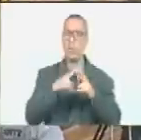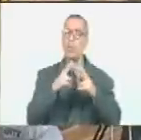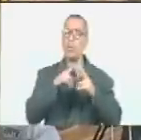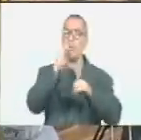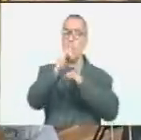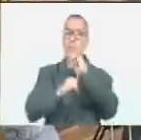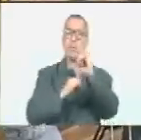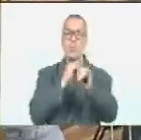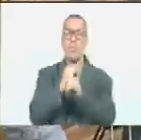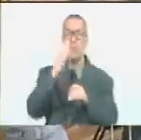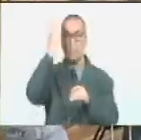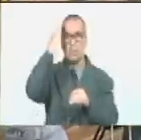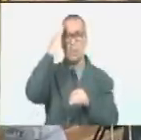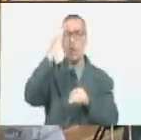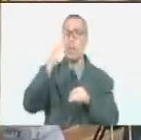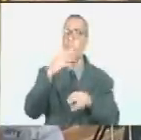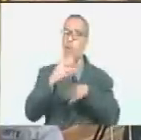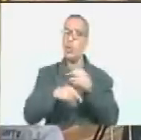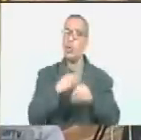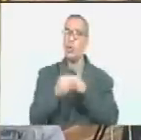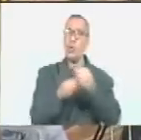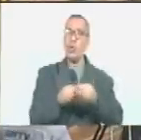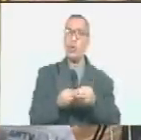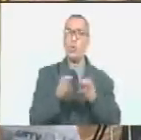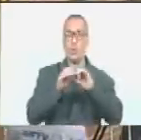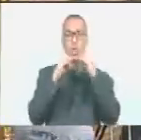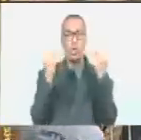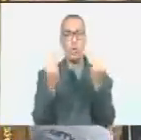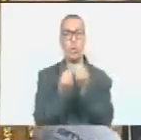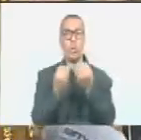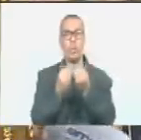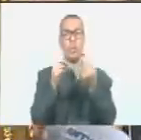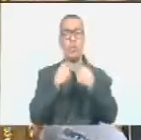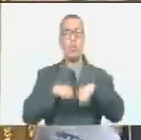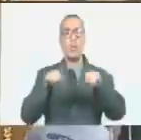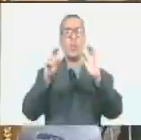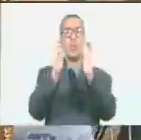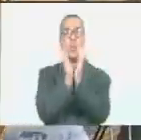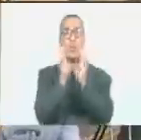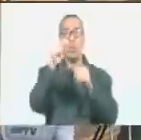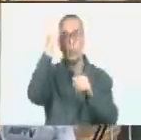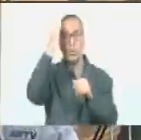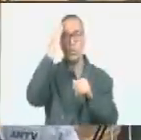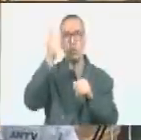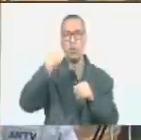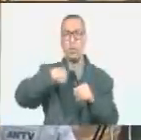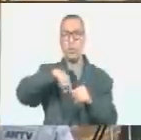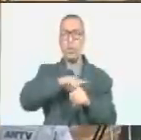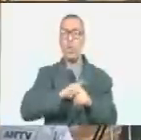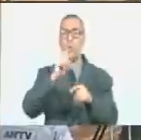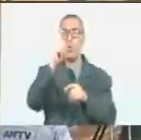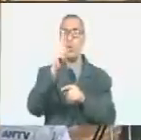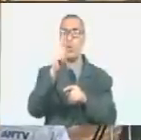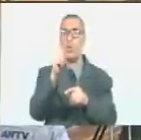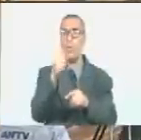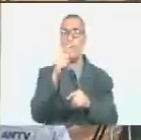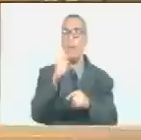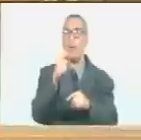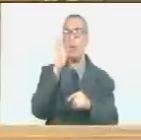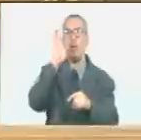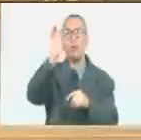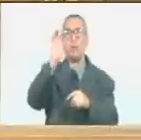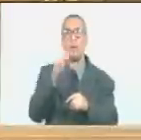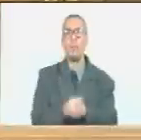organismos internacionales como la Organización de las Naciones Unidas, que reconoce que somos uno de los pocos